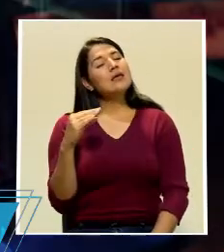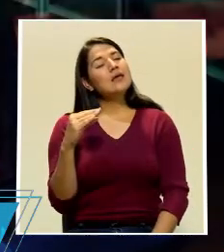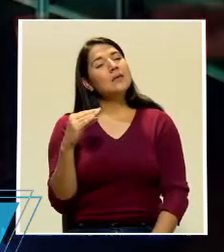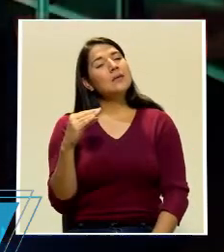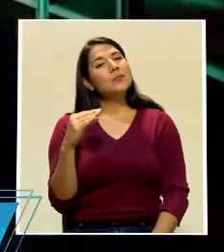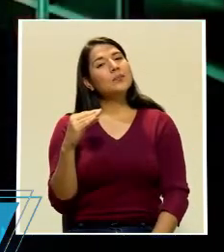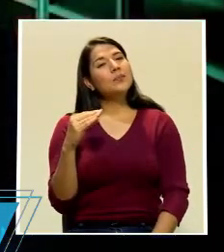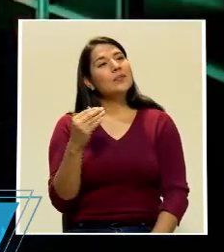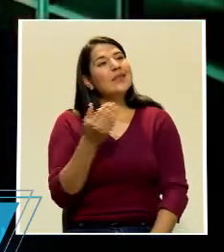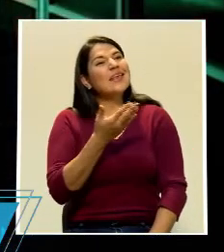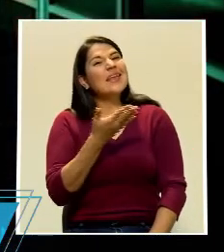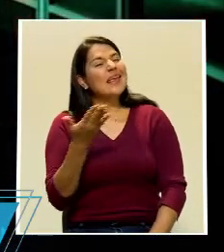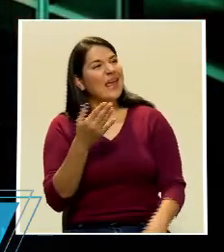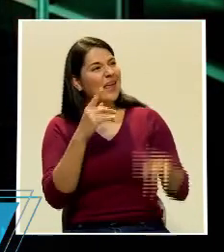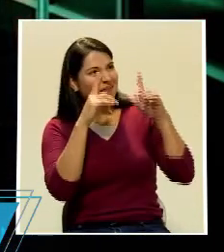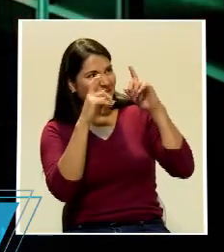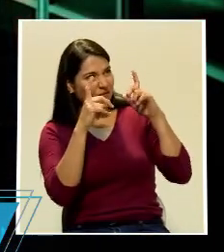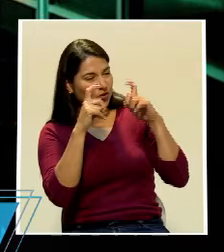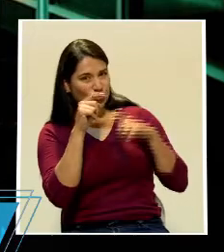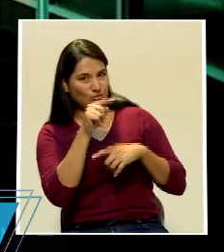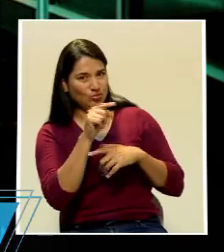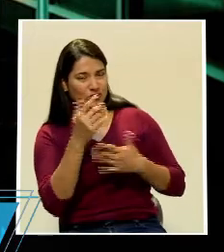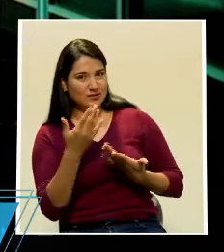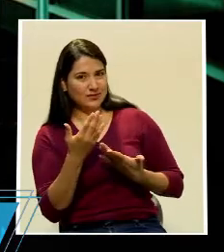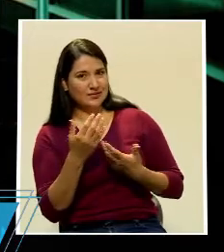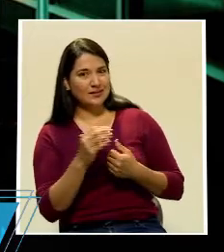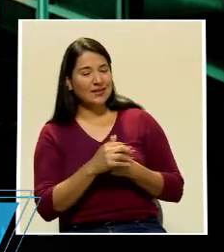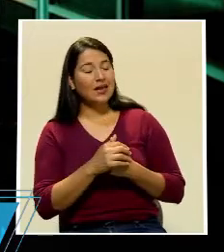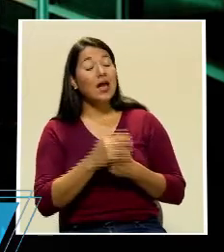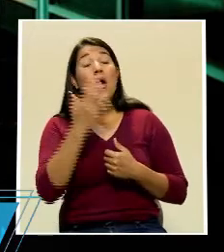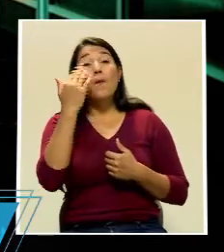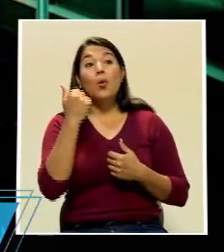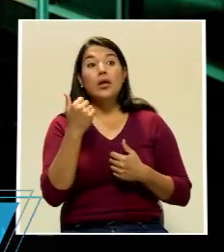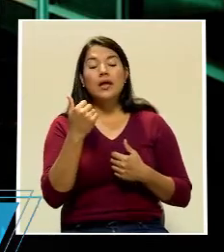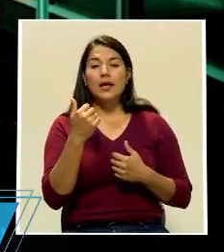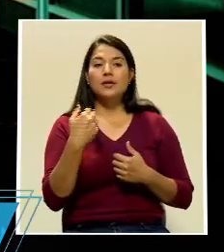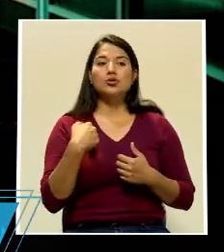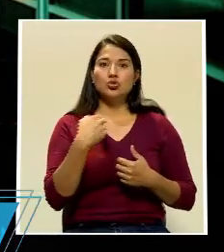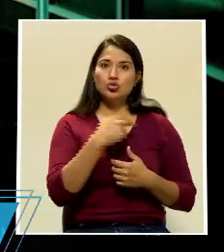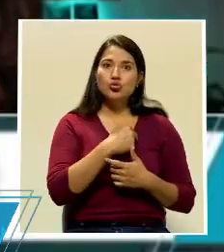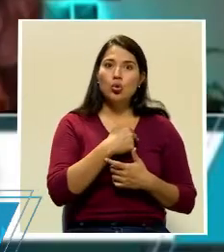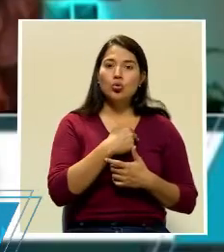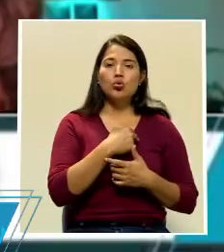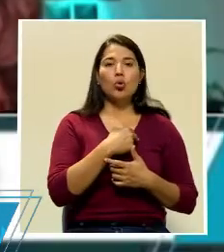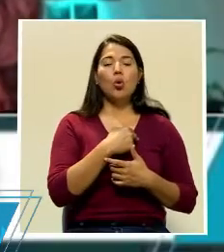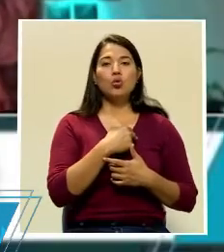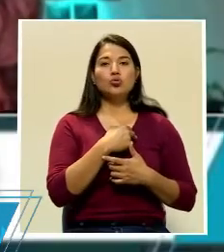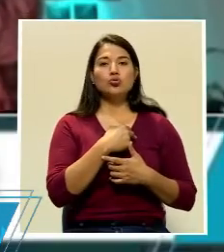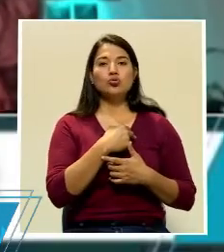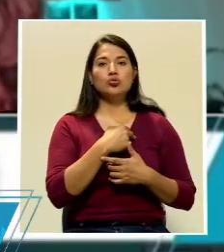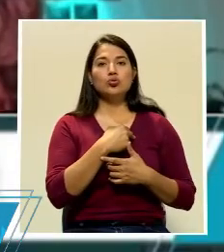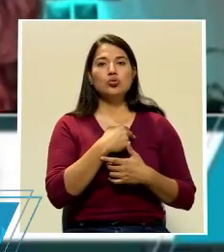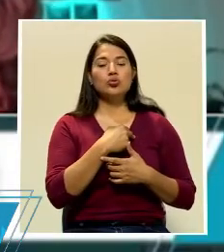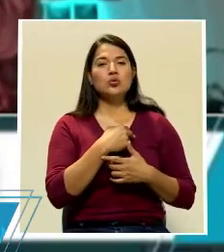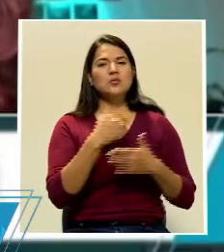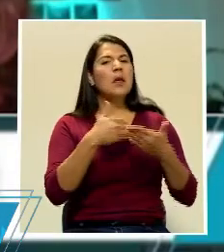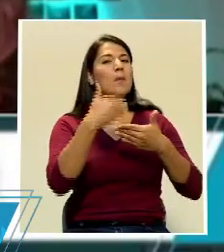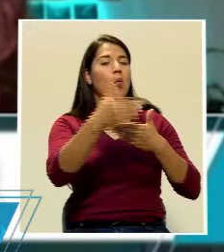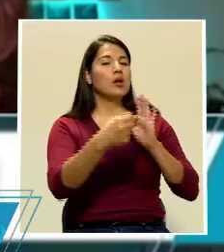¿Y qué fue lo que fotografiaste? Porque digamos, cuando uno dice, ahora nosotros vamos a ir intercalando